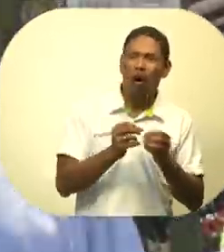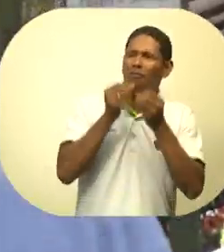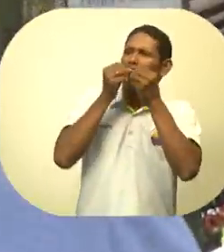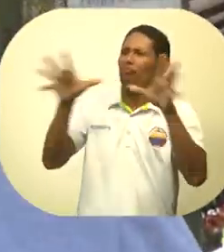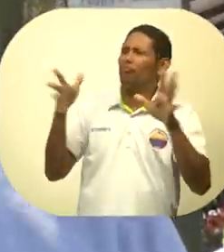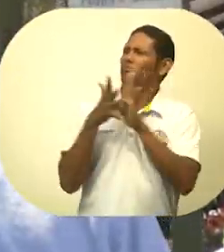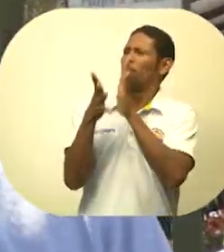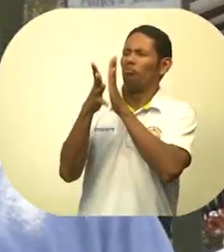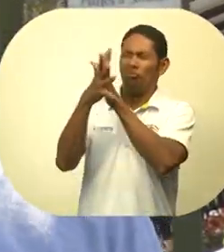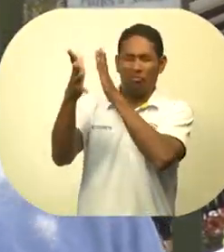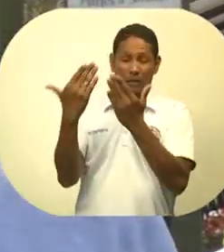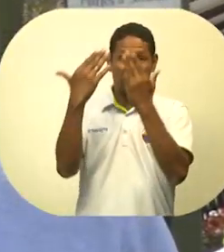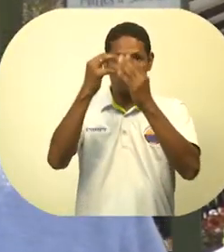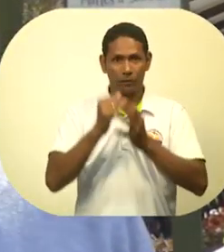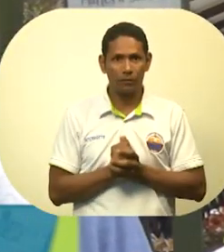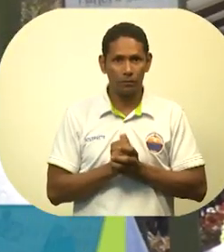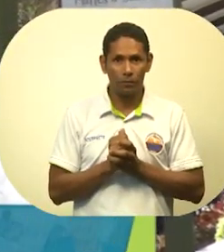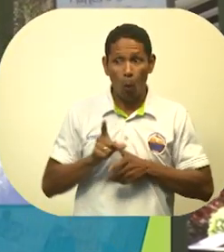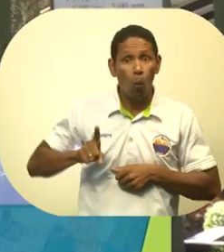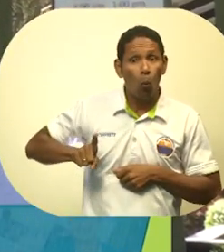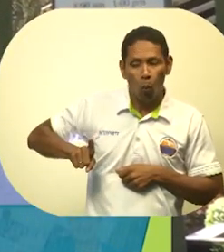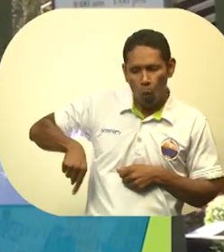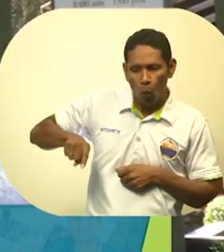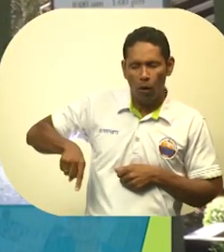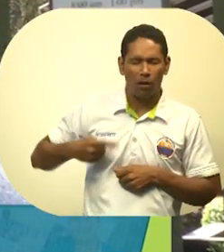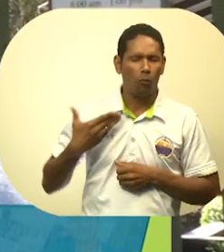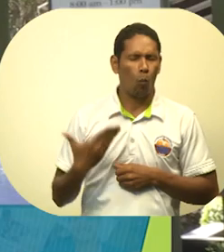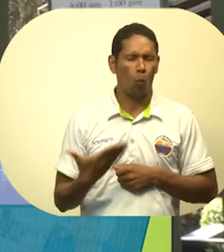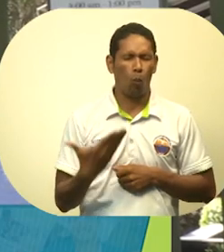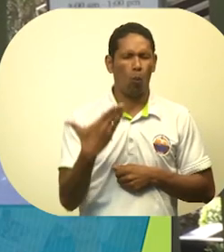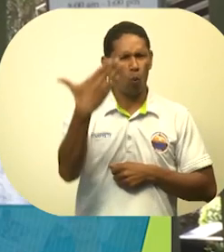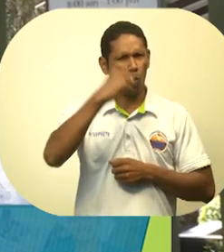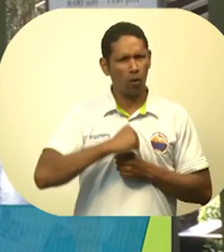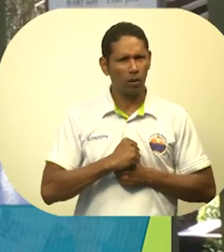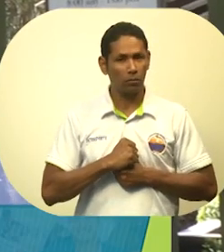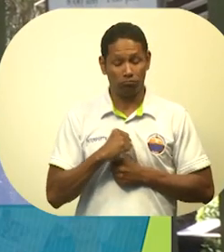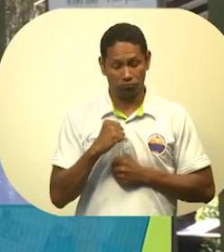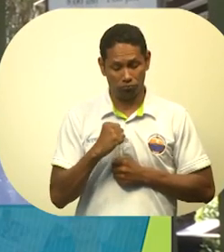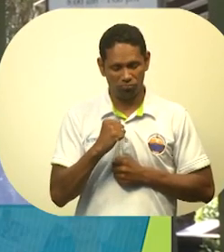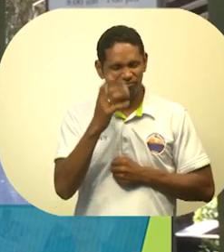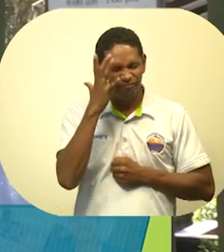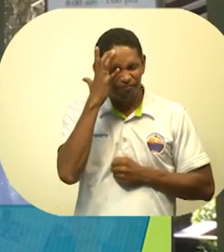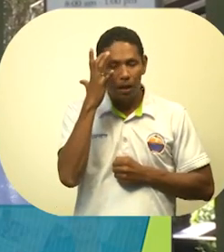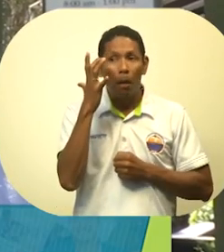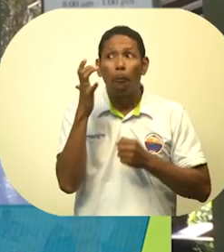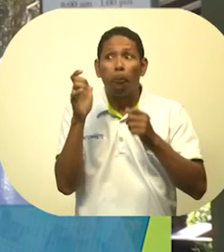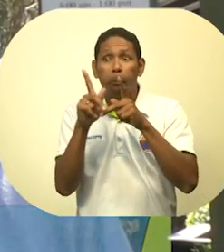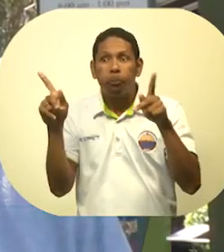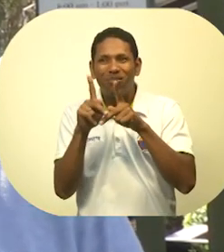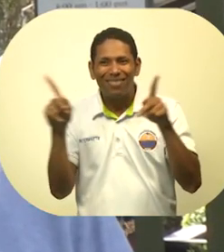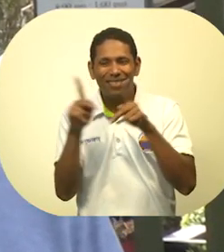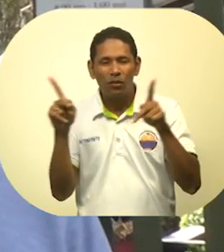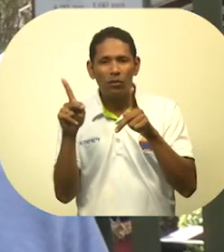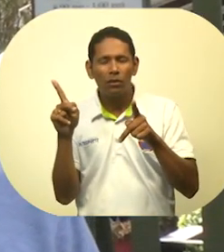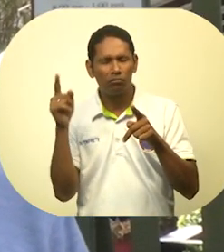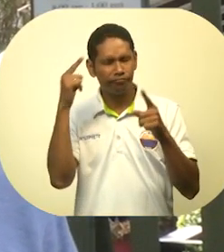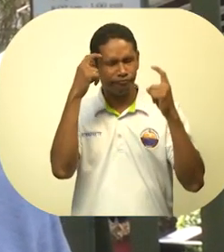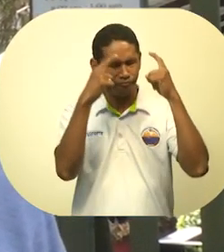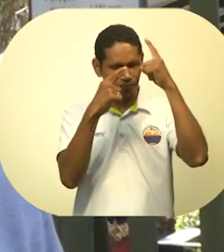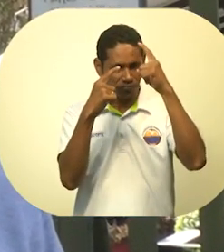La Escuela Internacional de Realismo Mágico puede servir de mucho para que los que quieran